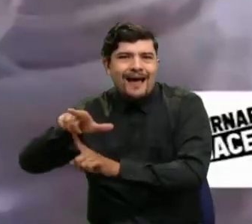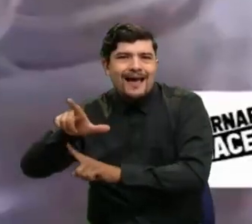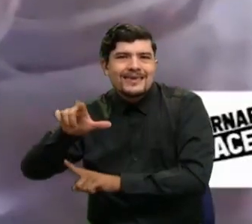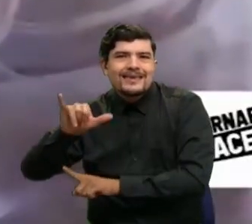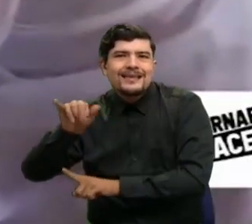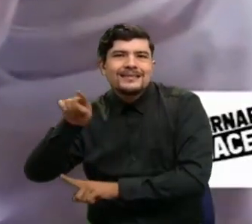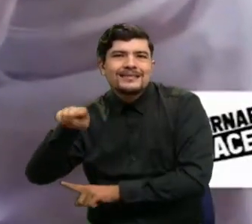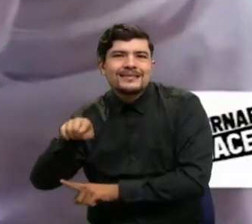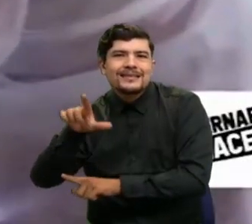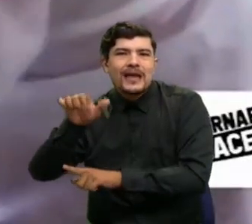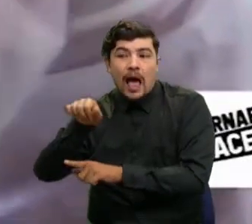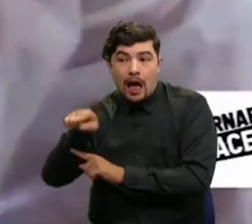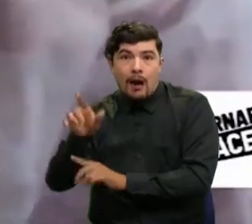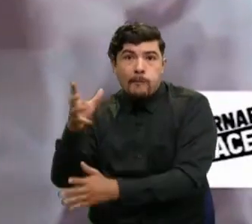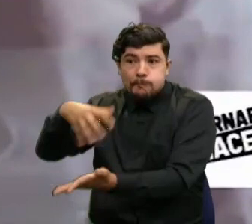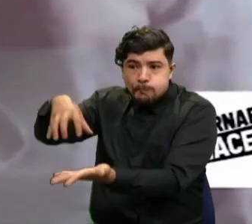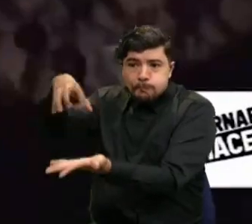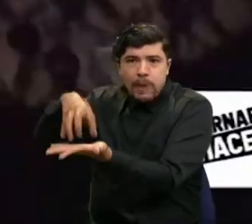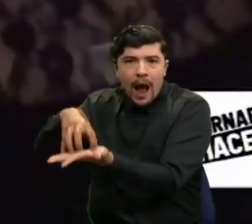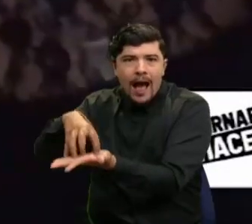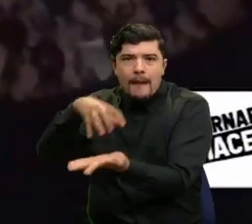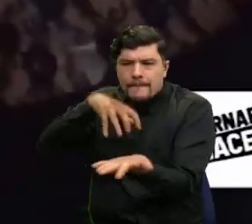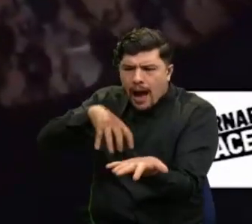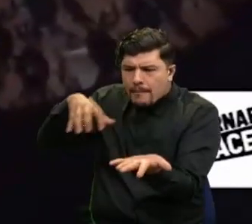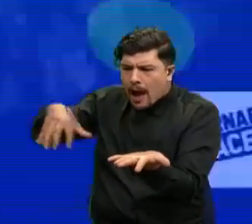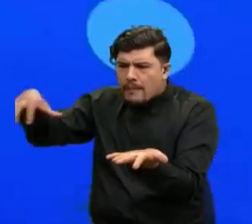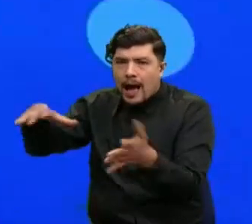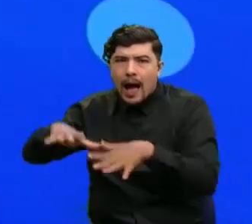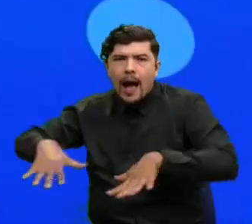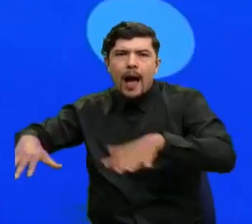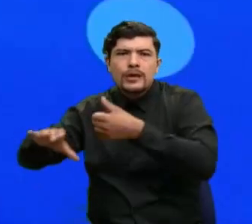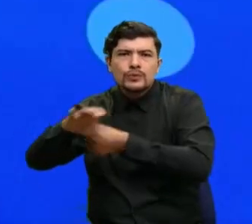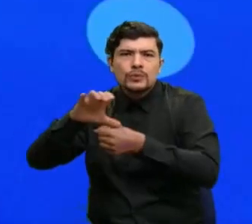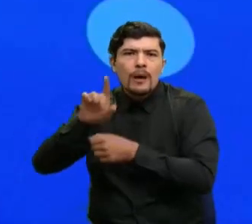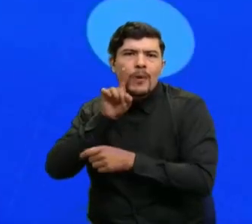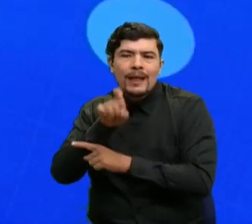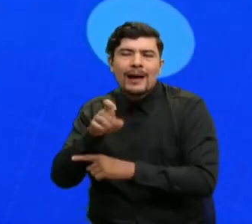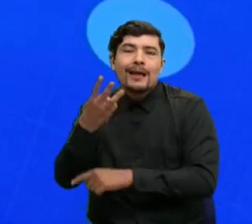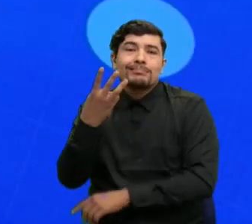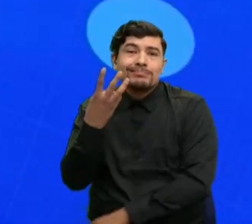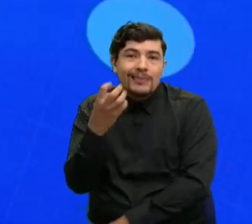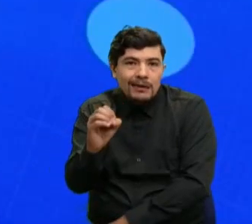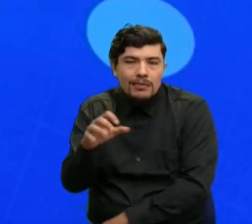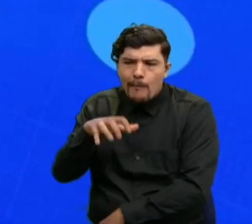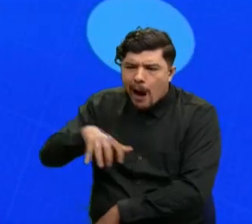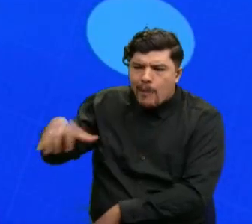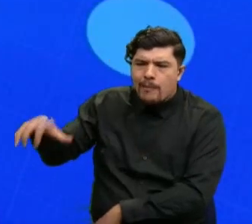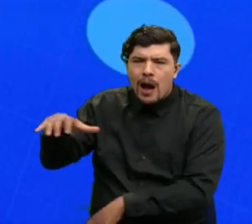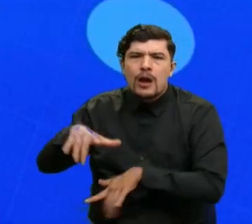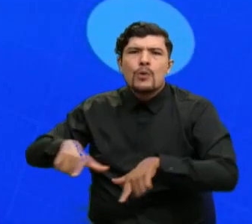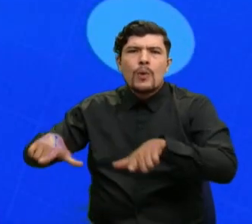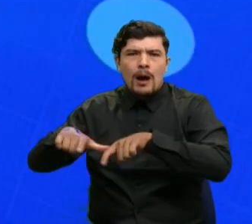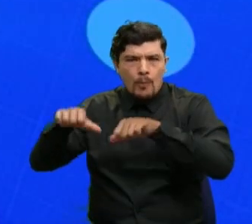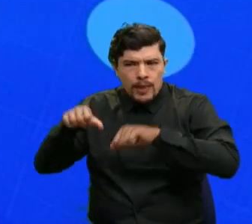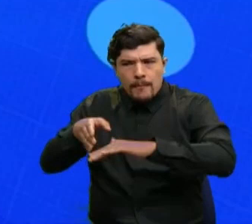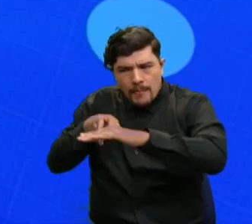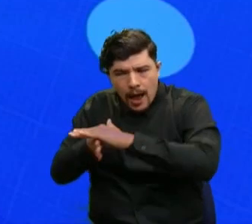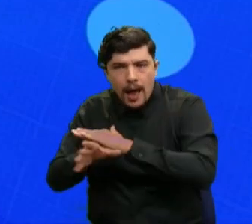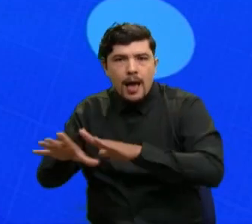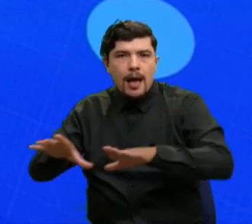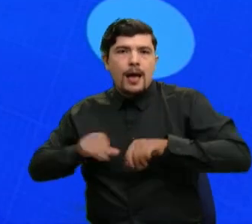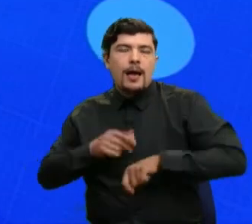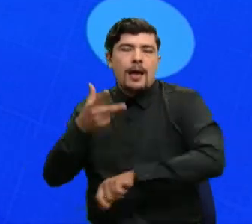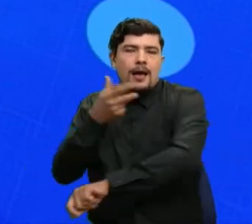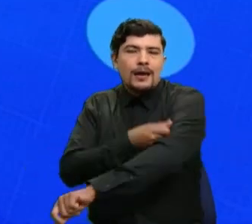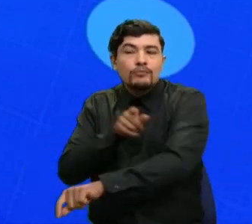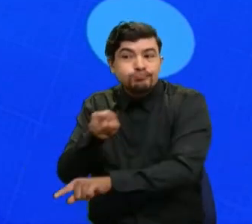vacunación número 30 en Bucaramanga para que todos tengan acceso a las dosis de vacunación. Entonces, yo sí quiero insistir